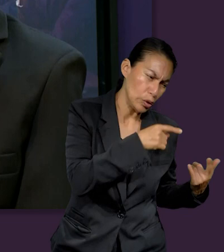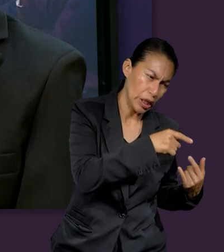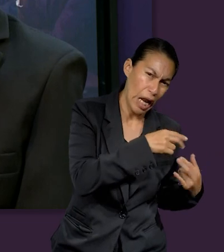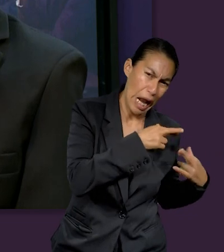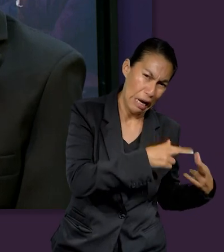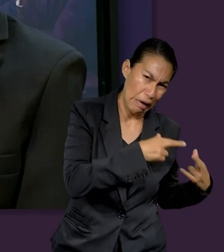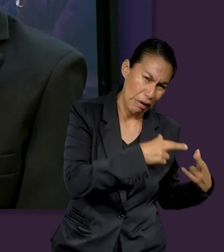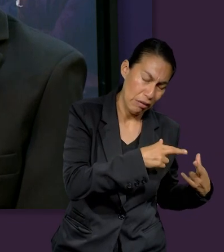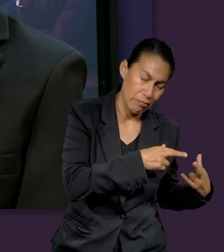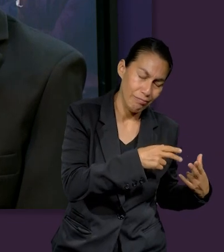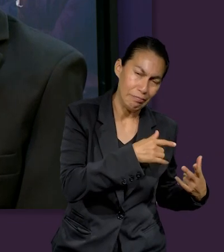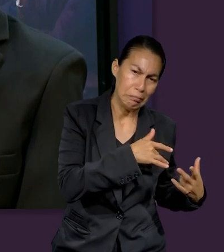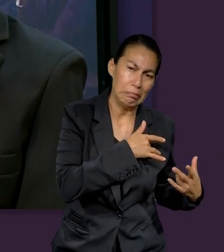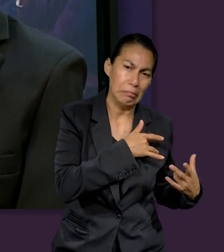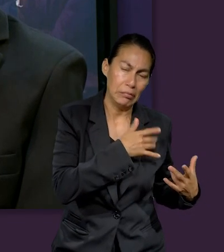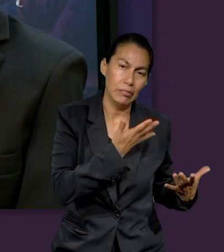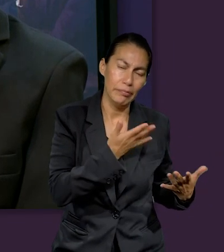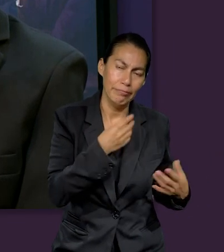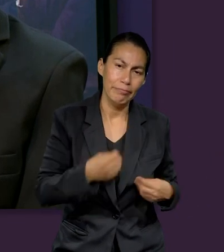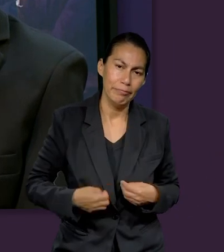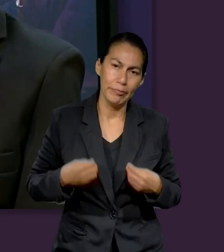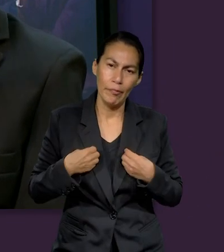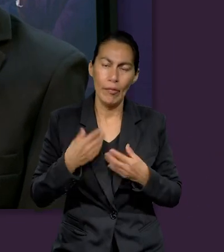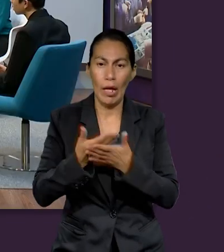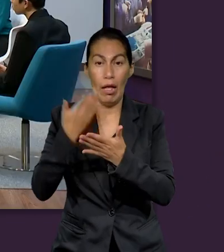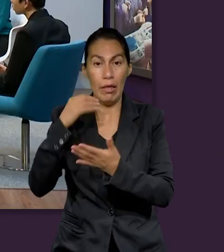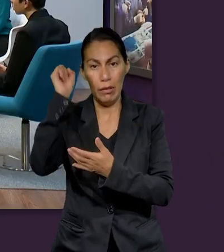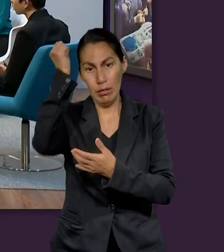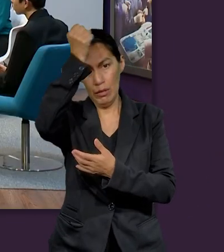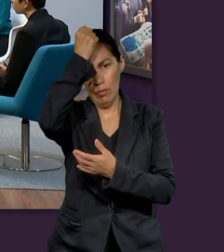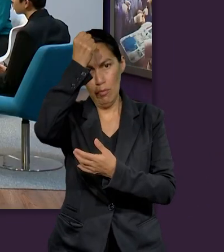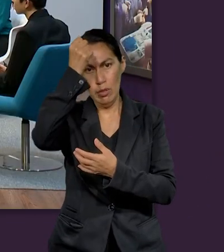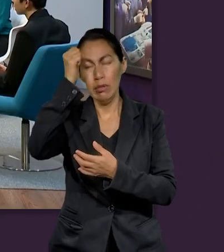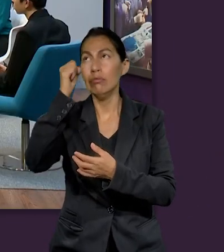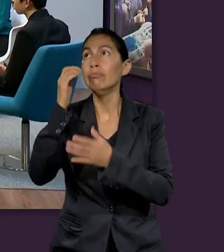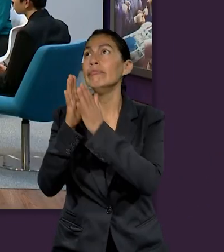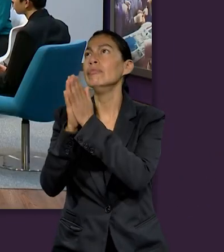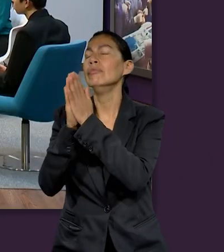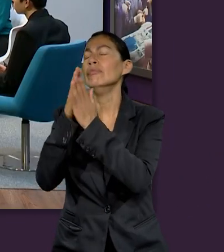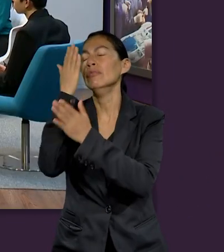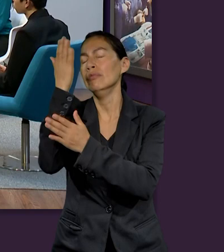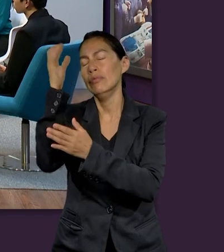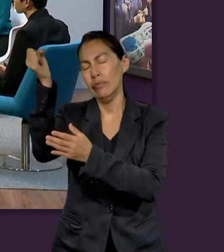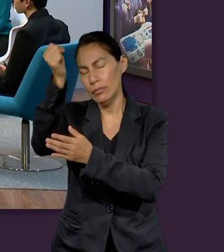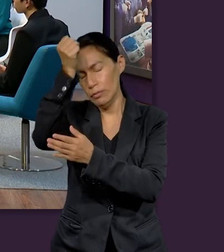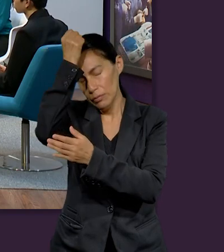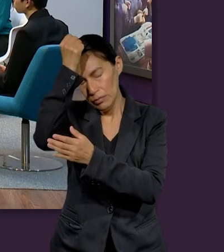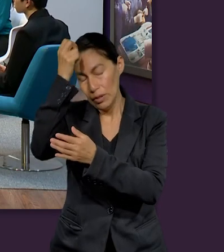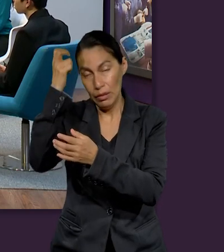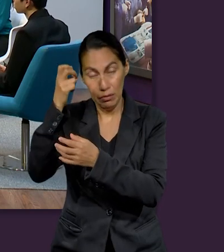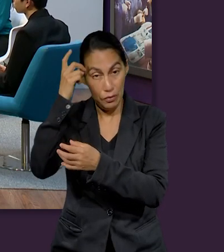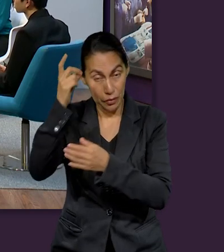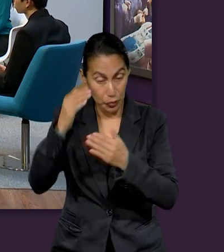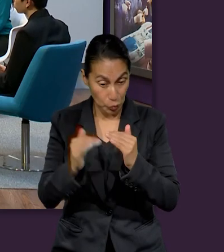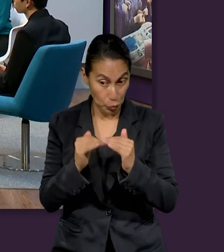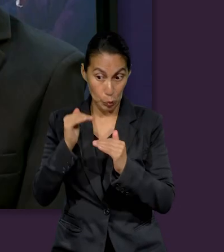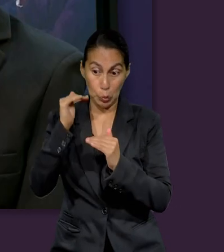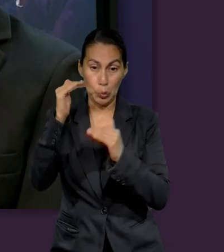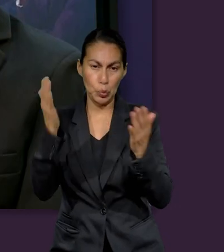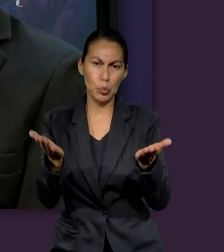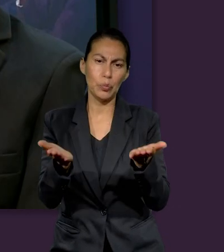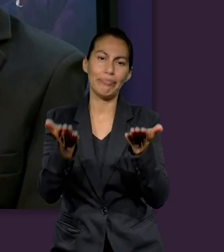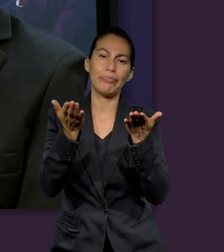siento que sintió mucho la experiencia de parte de yo creo del rico insensato porque bueno en primera pues